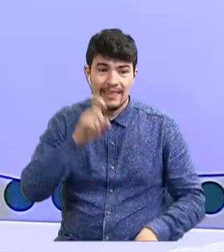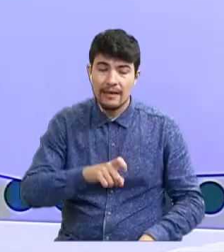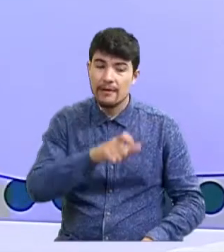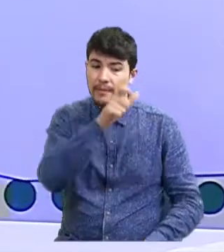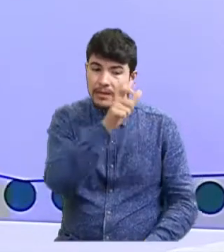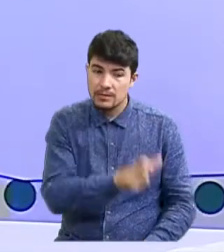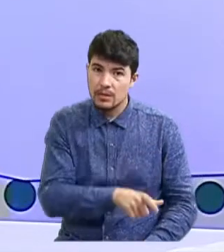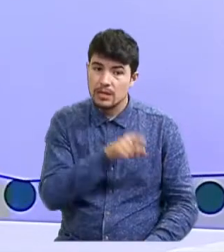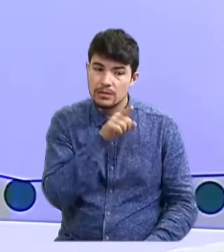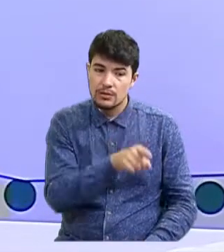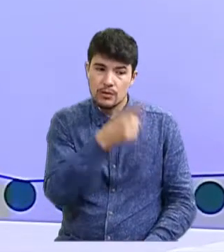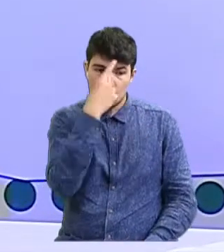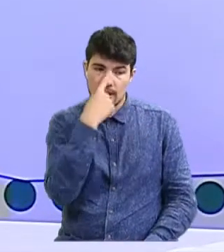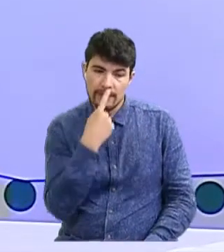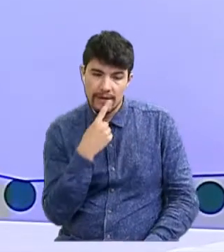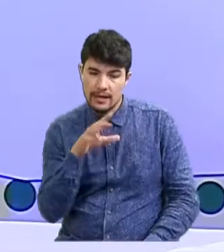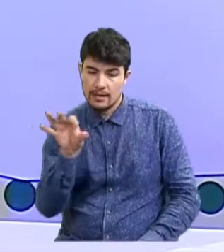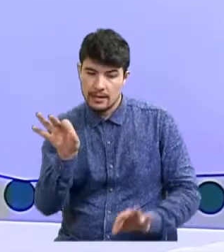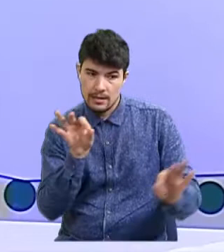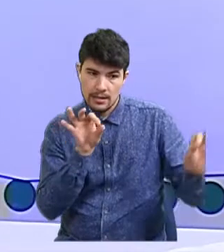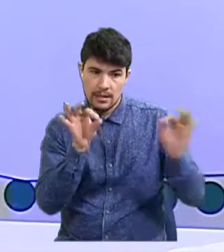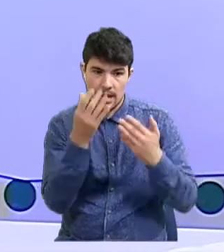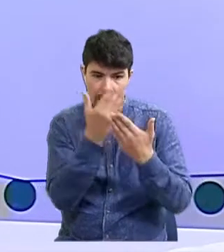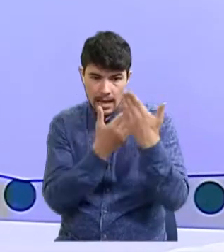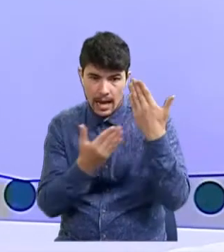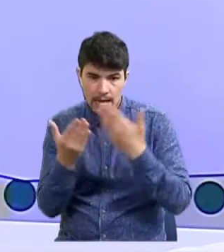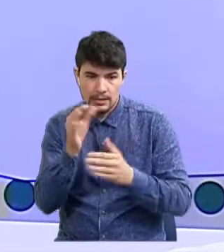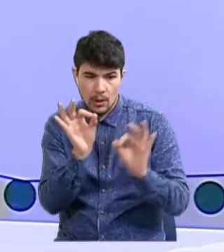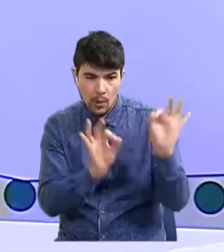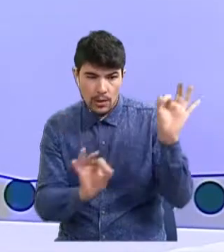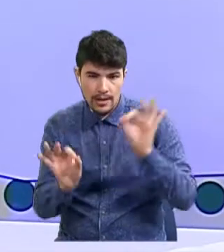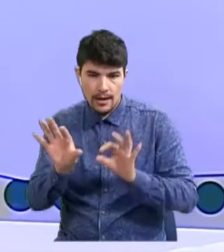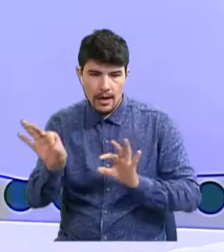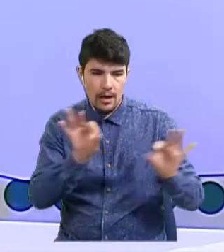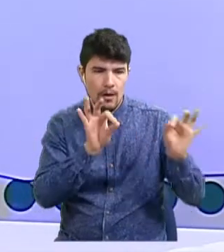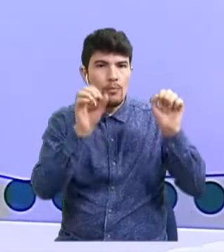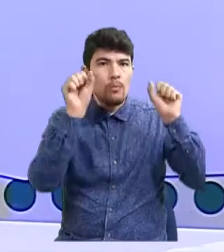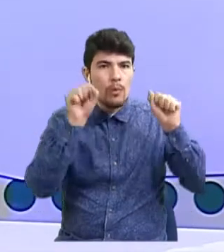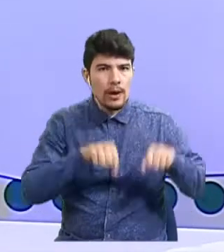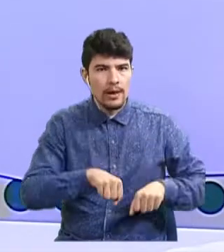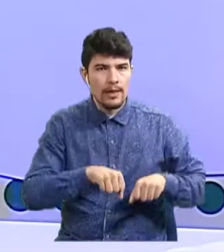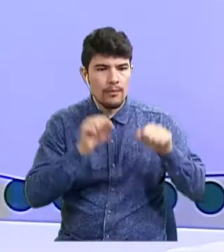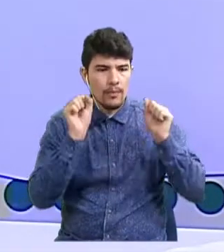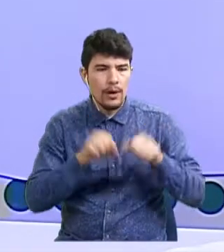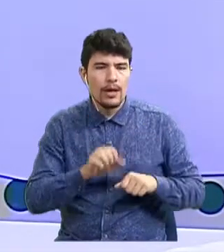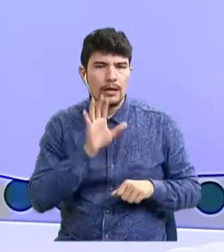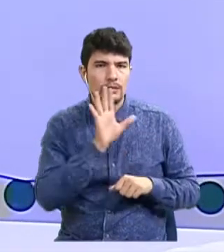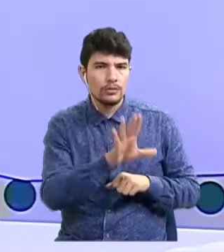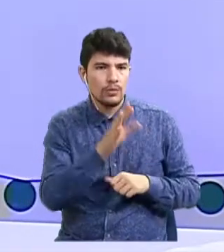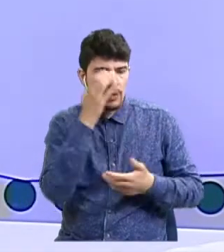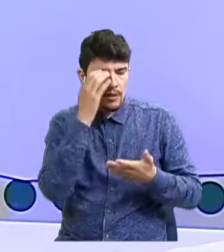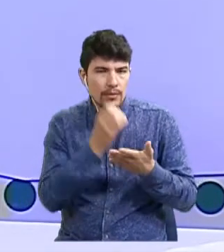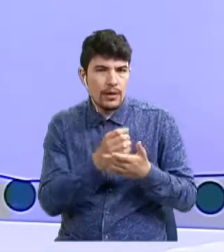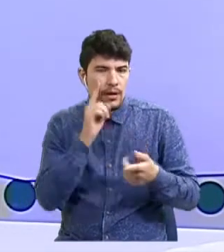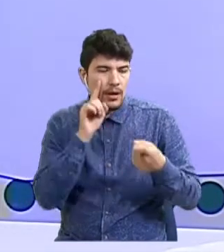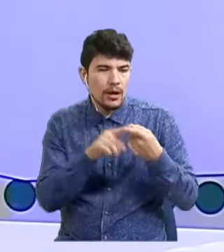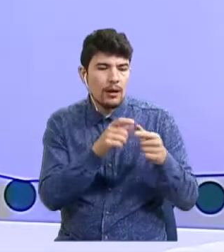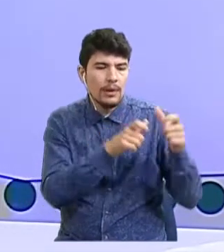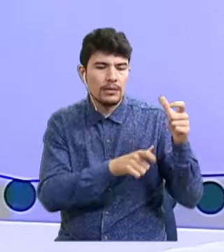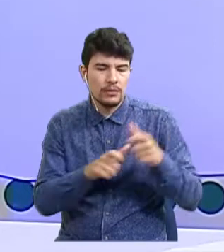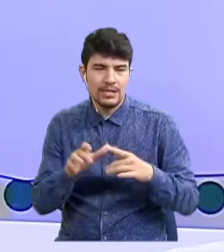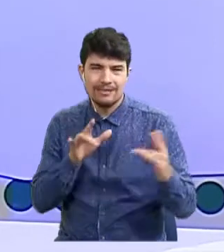bajo un tema de selección, bajo un tema muy ordenado de selección que permita, desde ese punto de vista, poner personas que